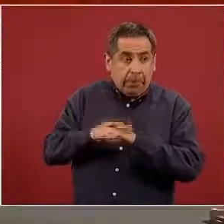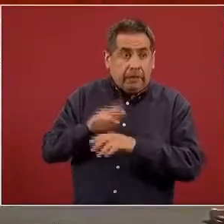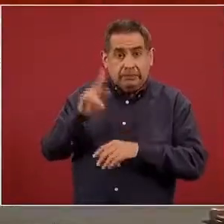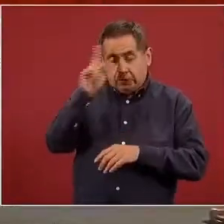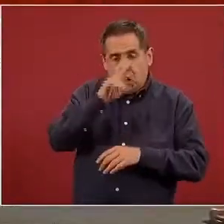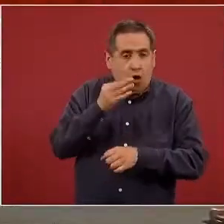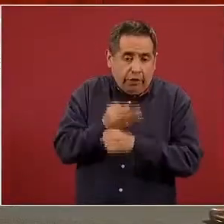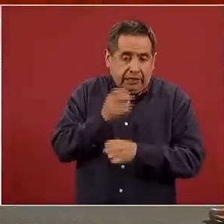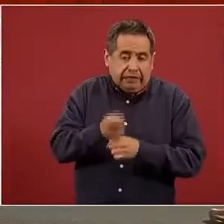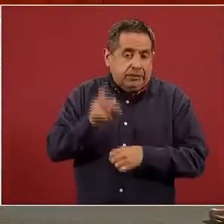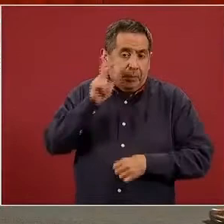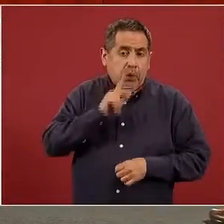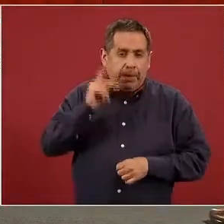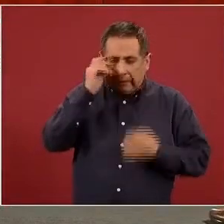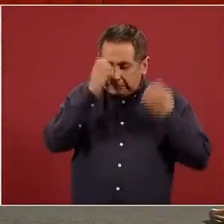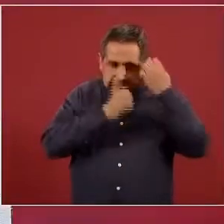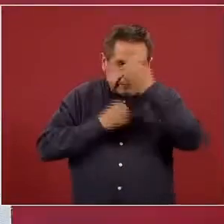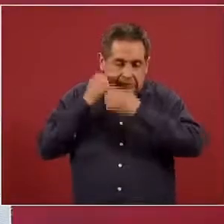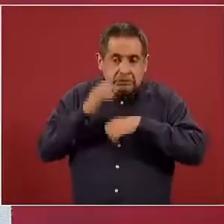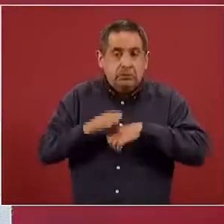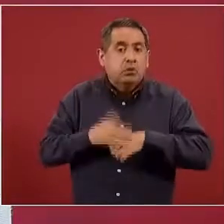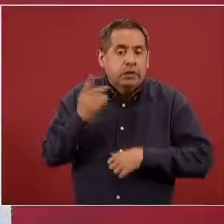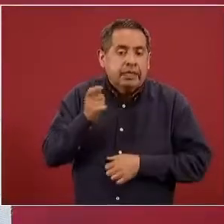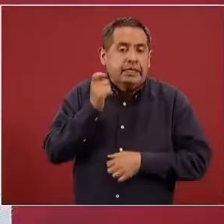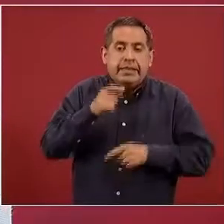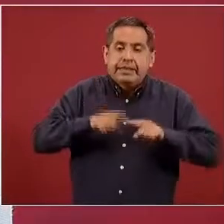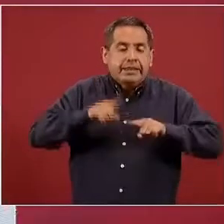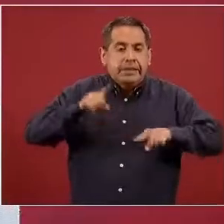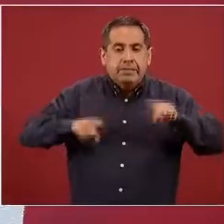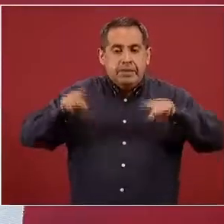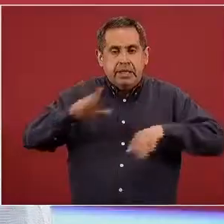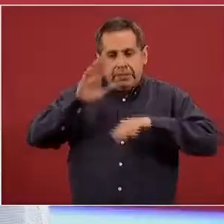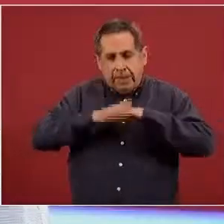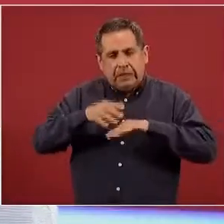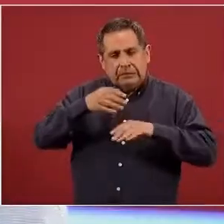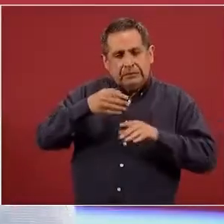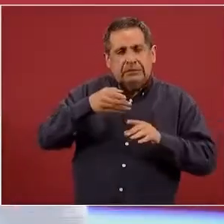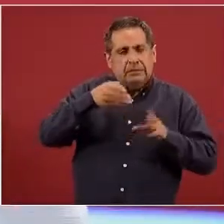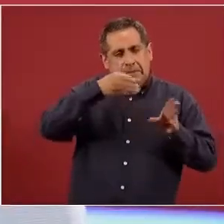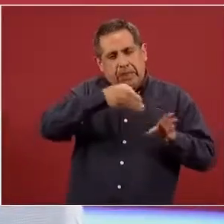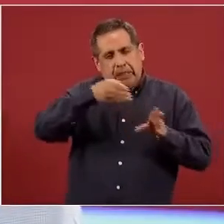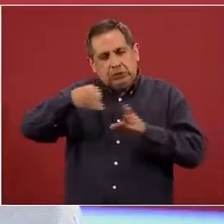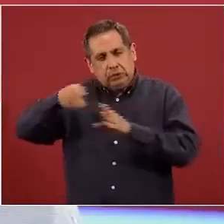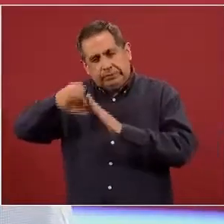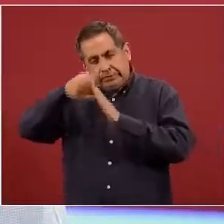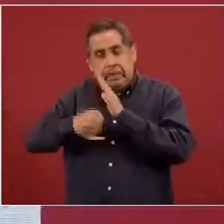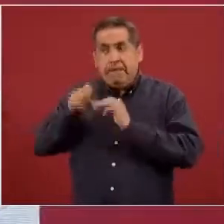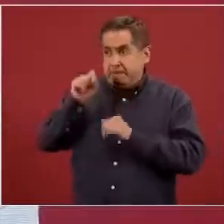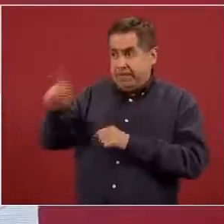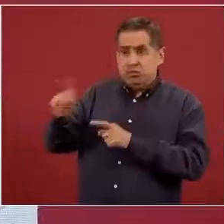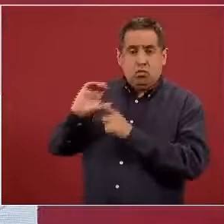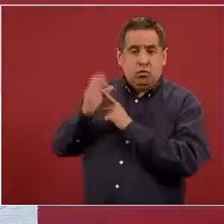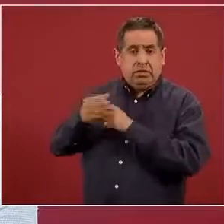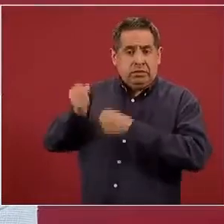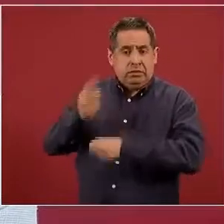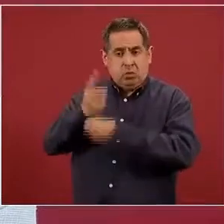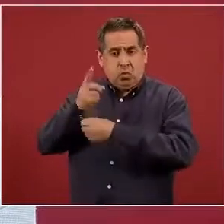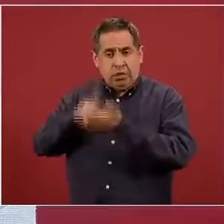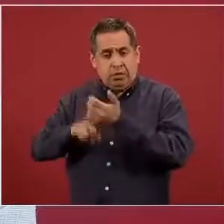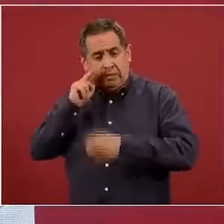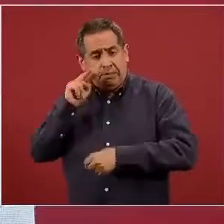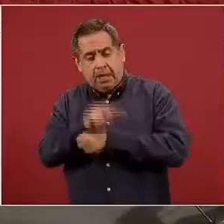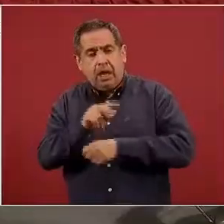de evaluación, porque esto depende de una evaluación más sistemática que el propio Comité de Seguridad y Monitoreo de